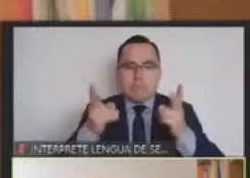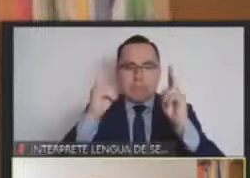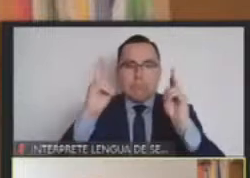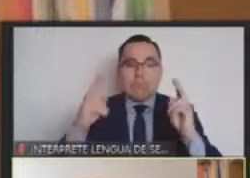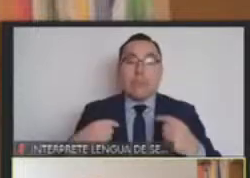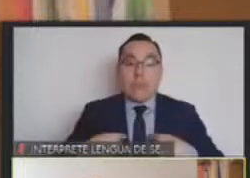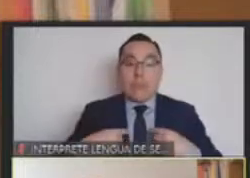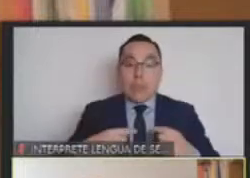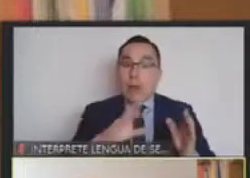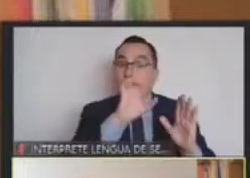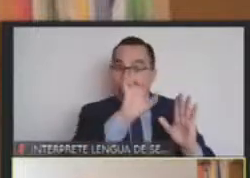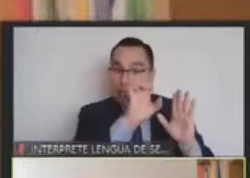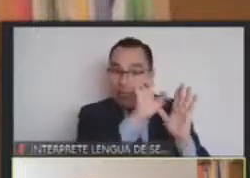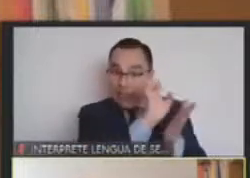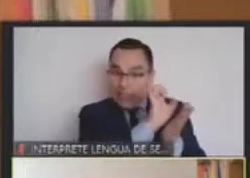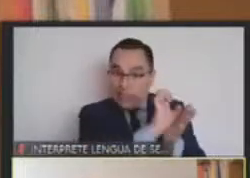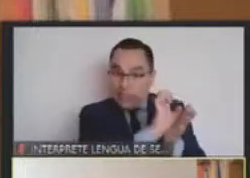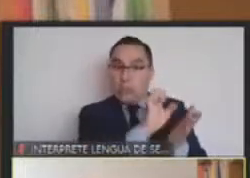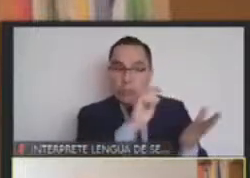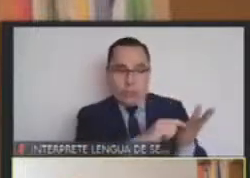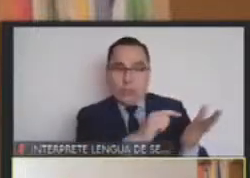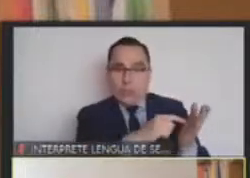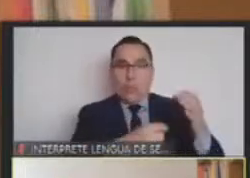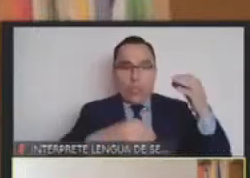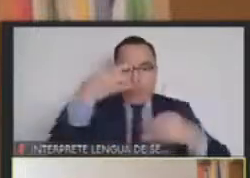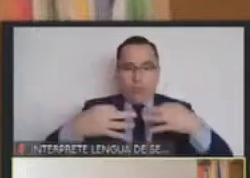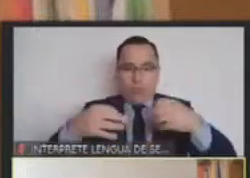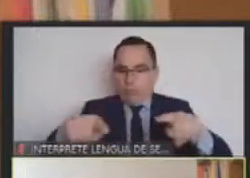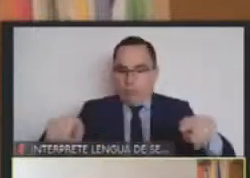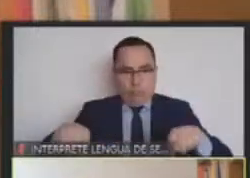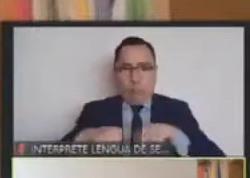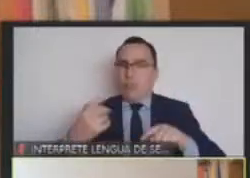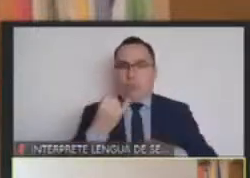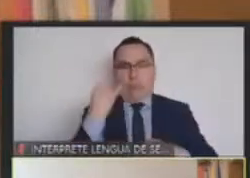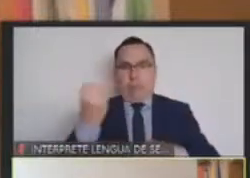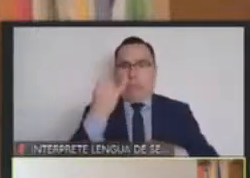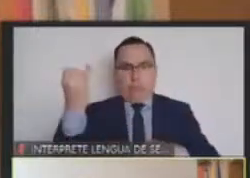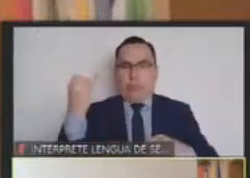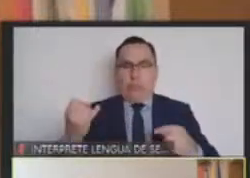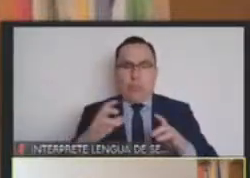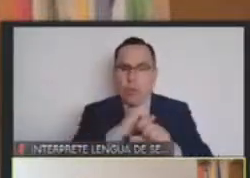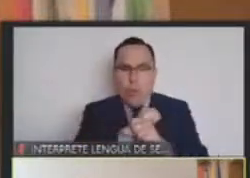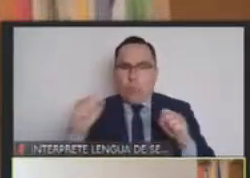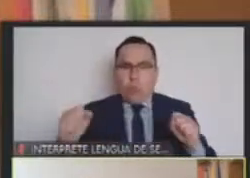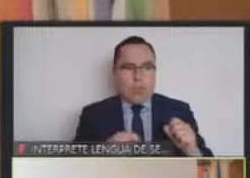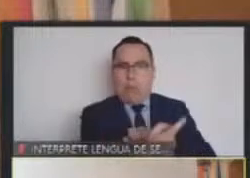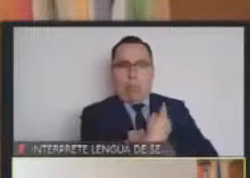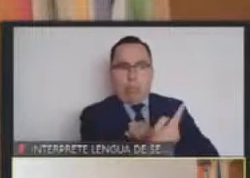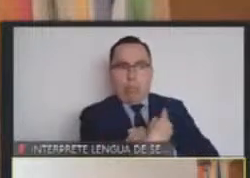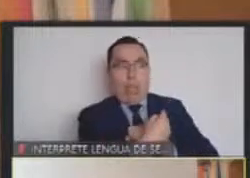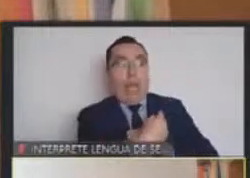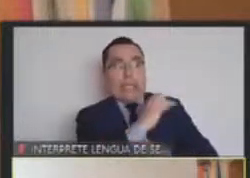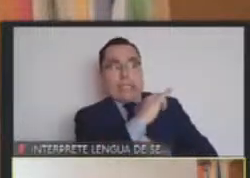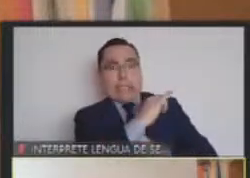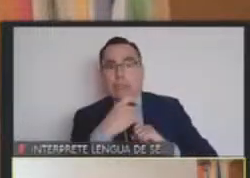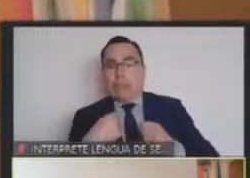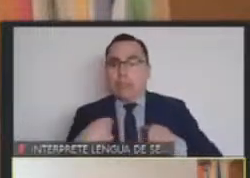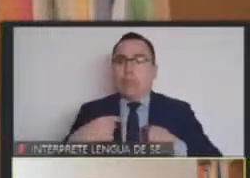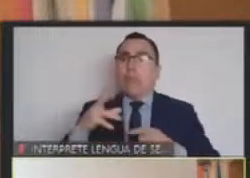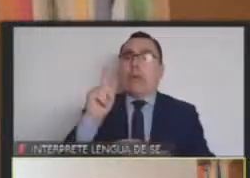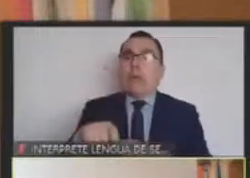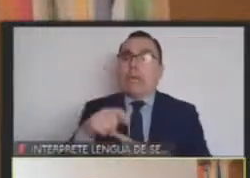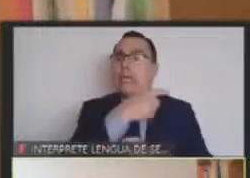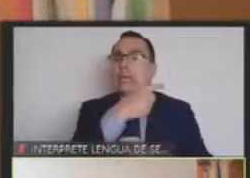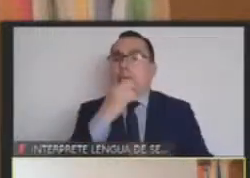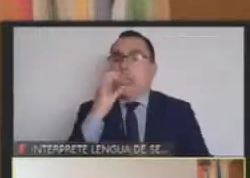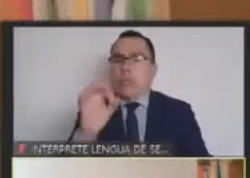tiene la obligación de garantizar tribunales independientes para resolver los conflictos. En ese sentido, la Constitución reserva